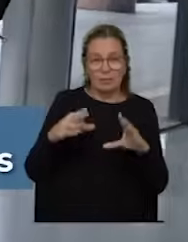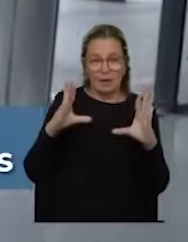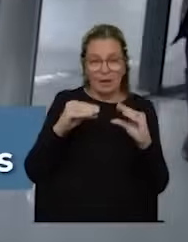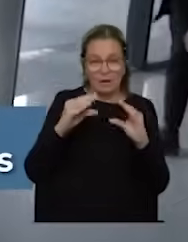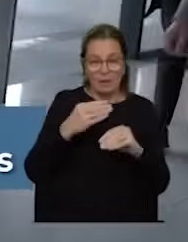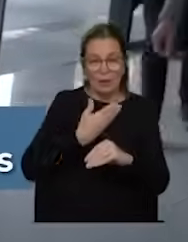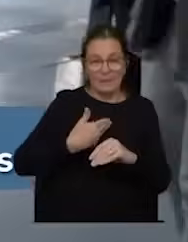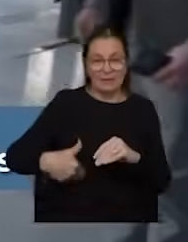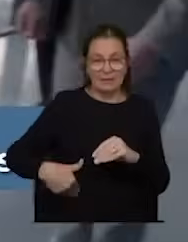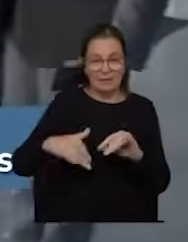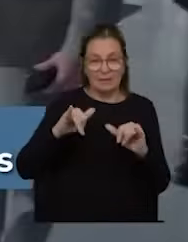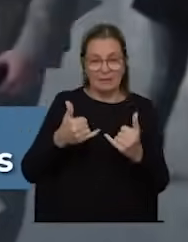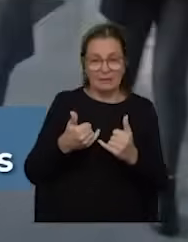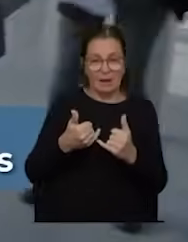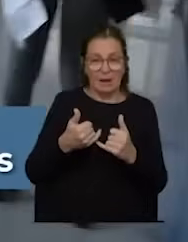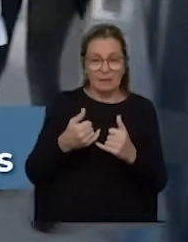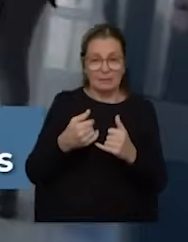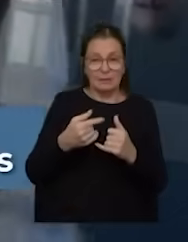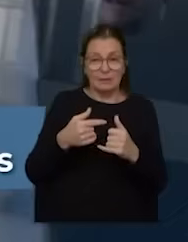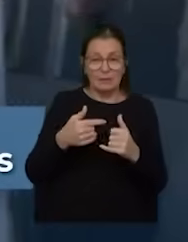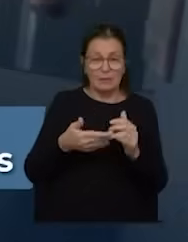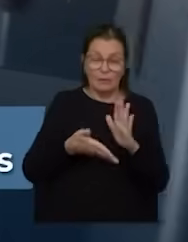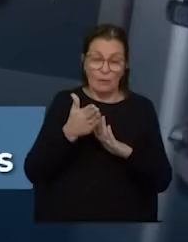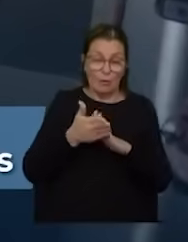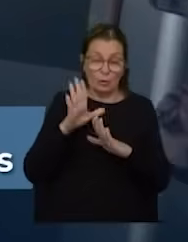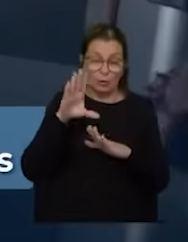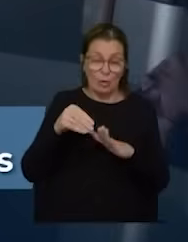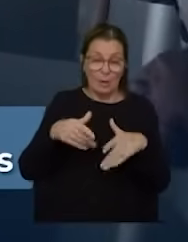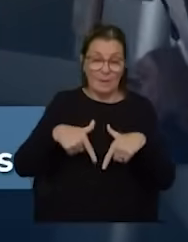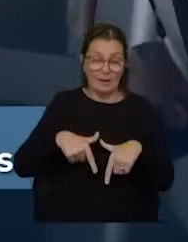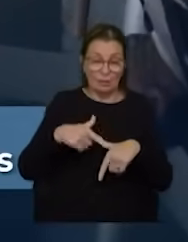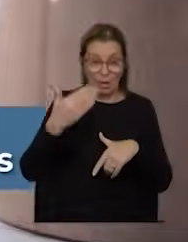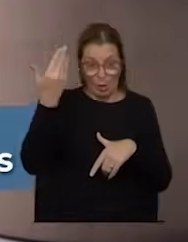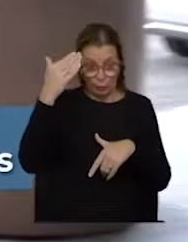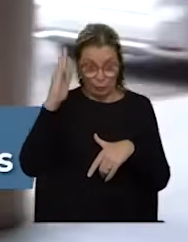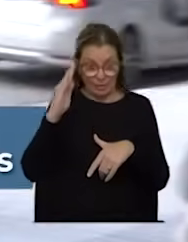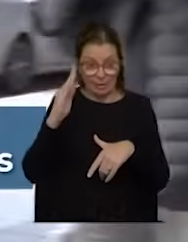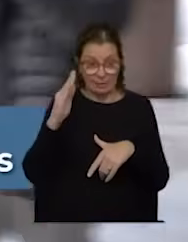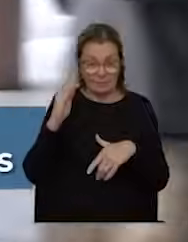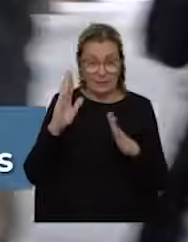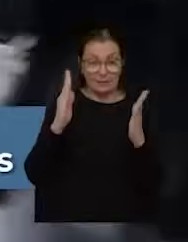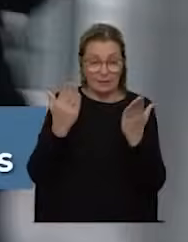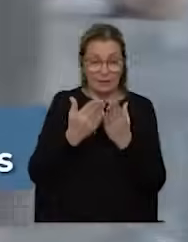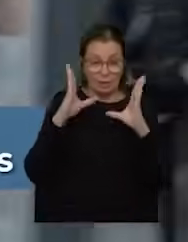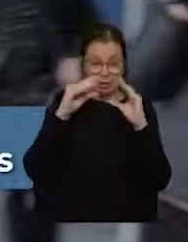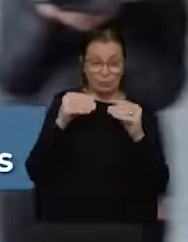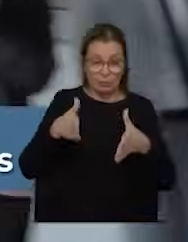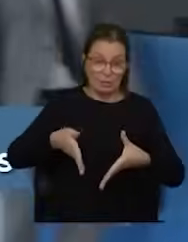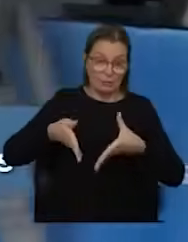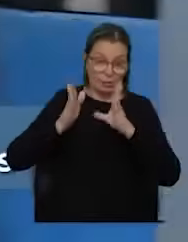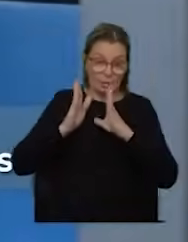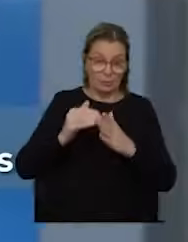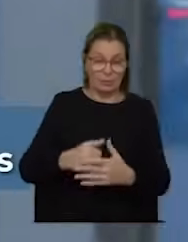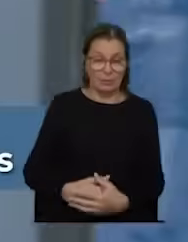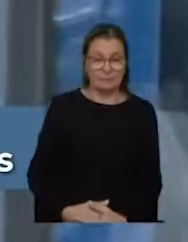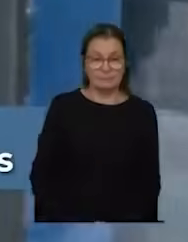Presidencia ya no está quedando Ninguno de los ministros ni las autoridades y se está cerrando la noche por aquí en tor